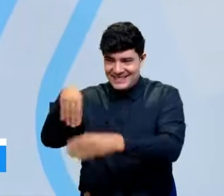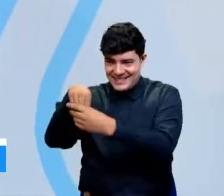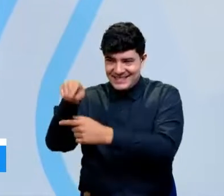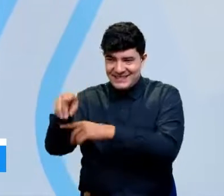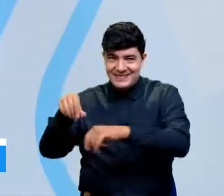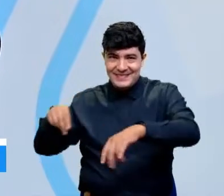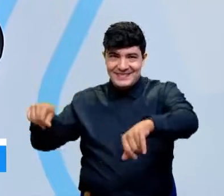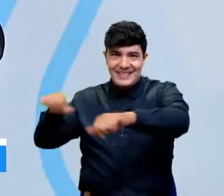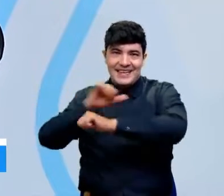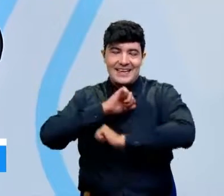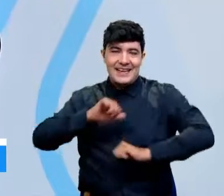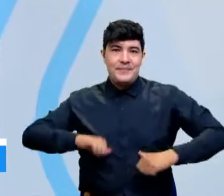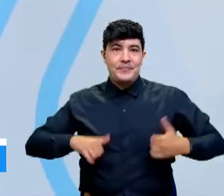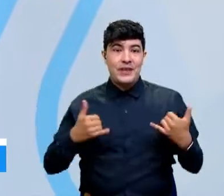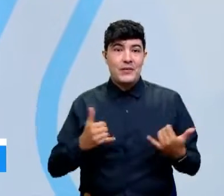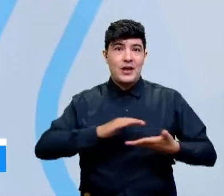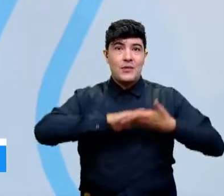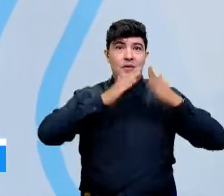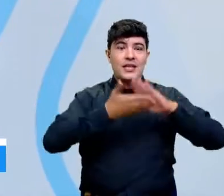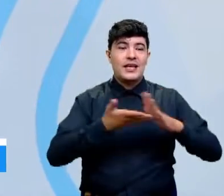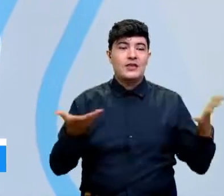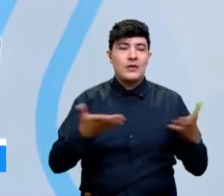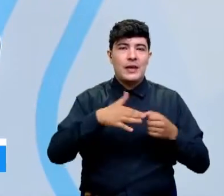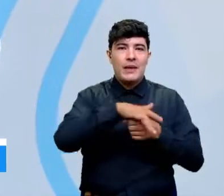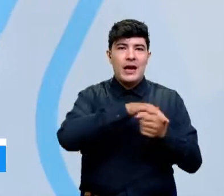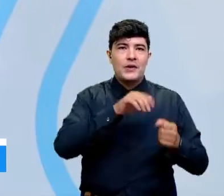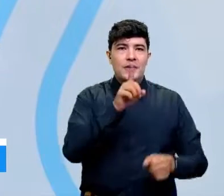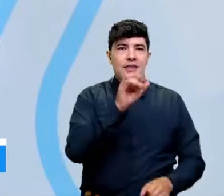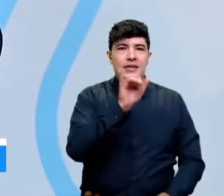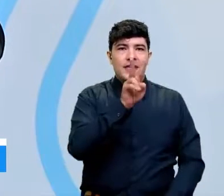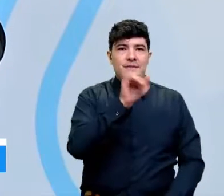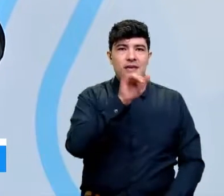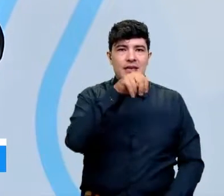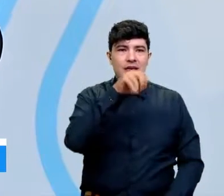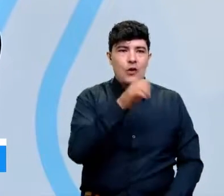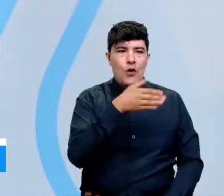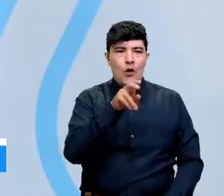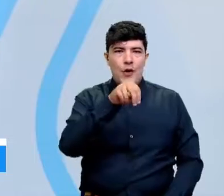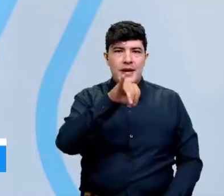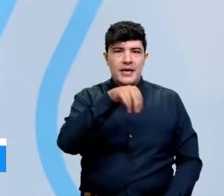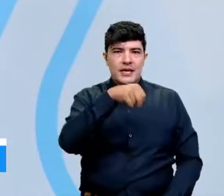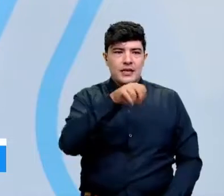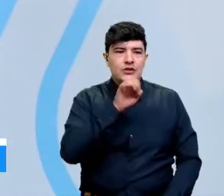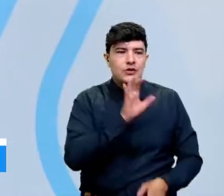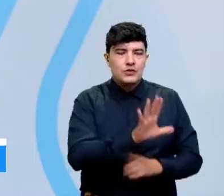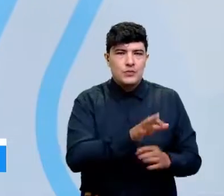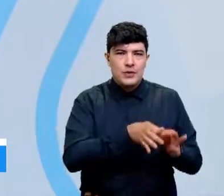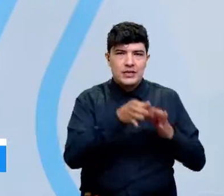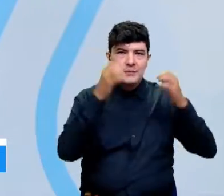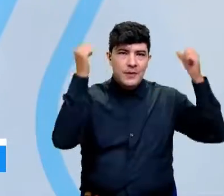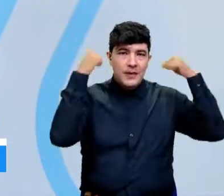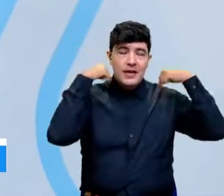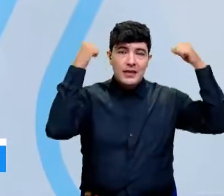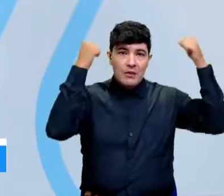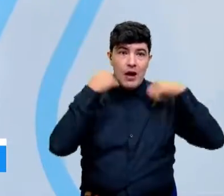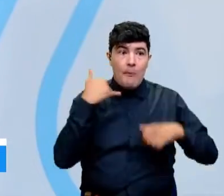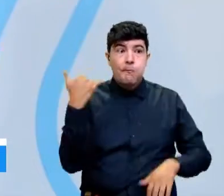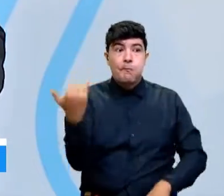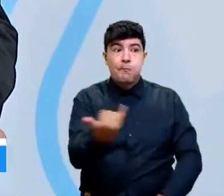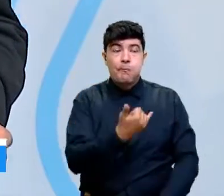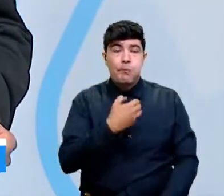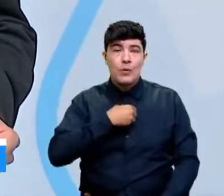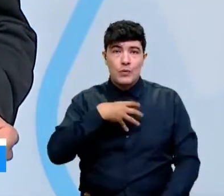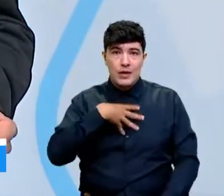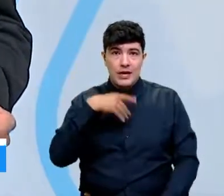Hablamos ahora de la comunidad del barrio Divino Niño en Piedecuesta, porque allí se cumple una bonita labor en busca de nuevas oportunidades para los